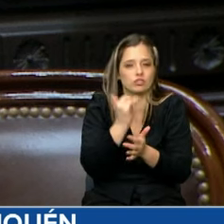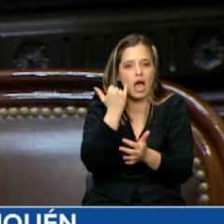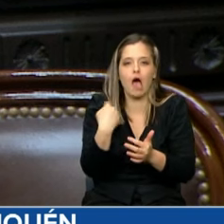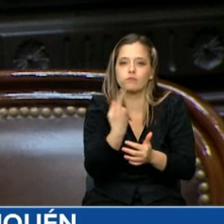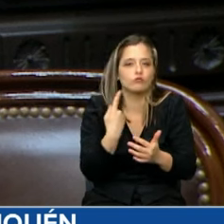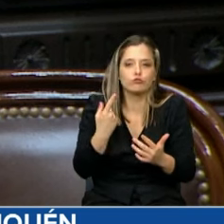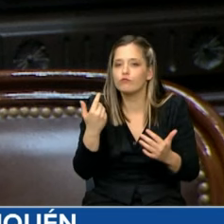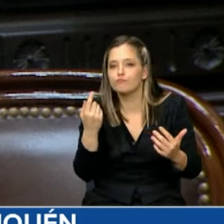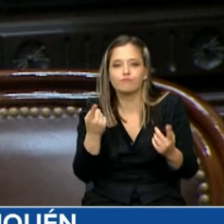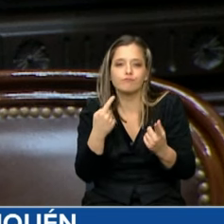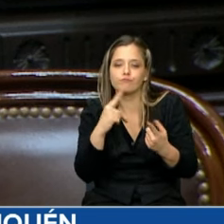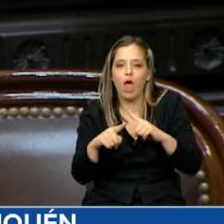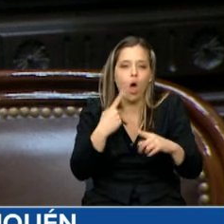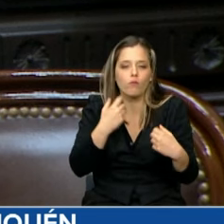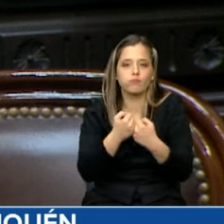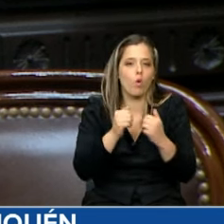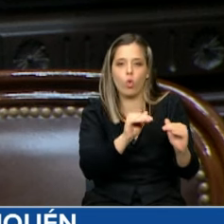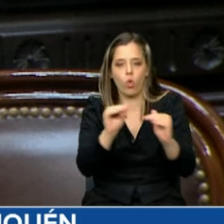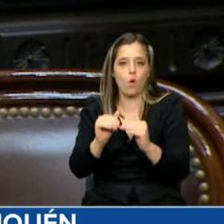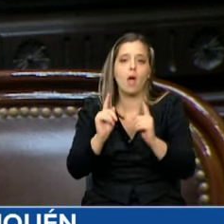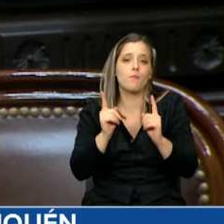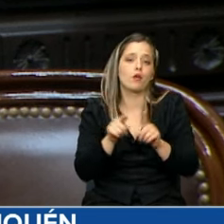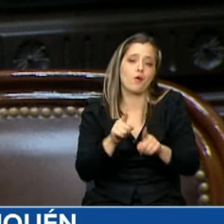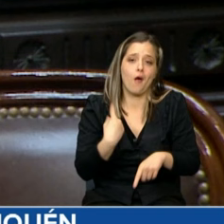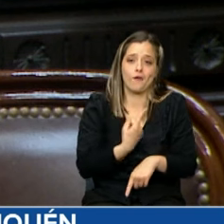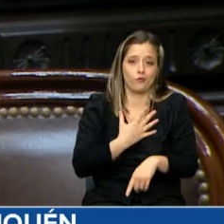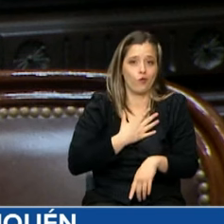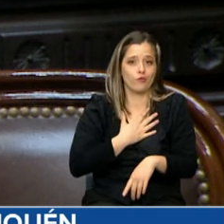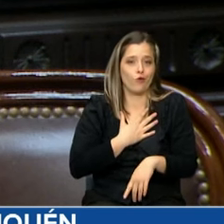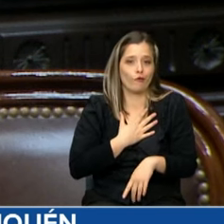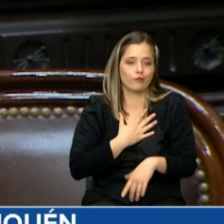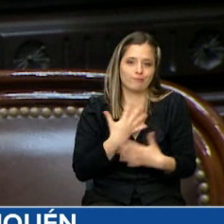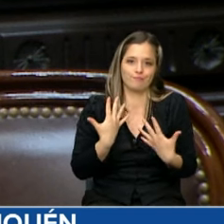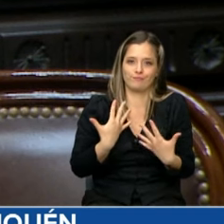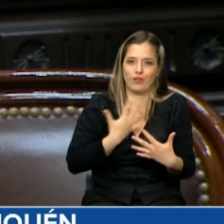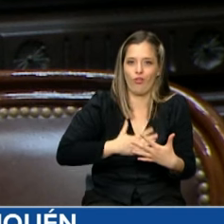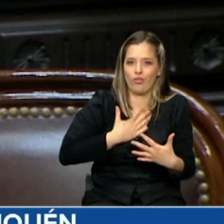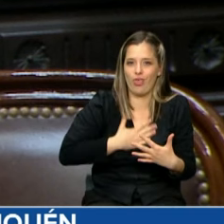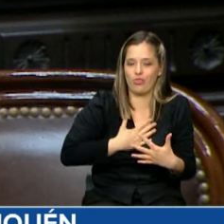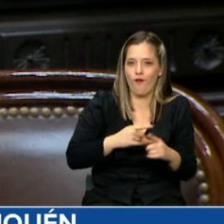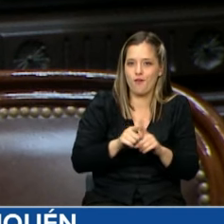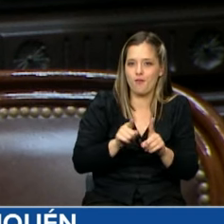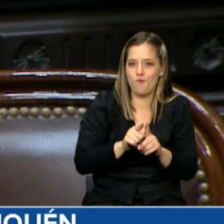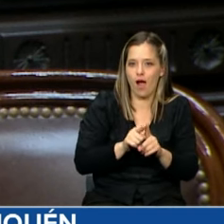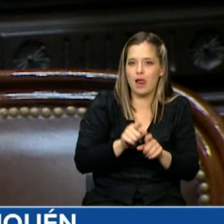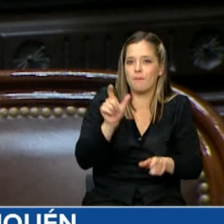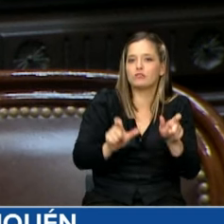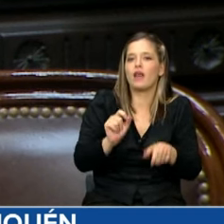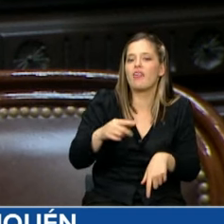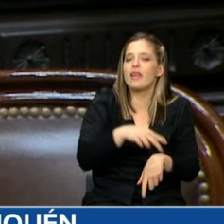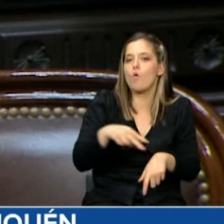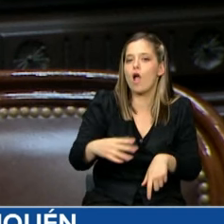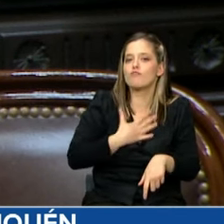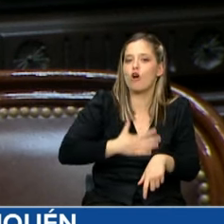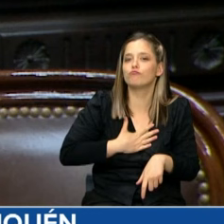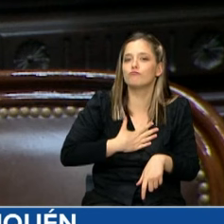por qué Porque una vez más estamos gustosos de poder poner el hombro por este país los neuquinos me refiero y